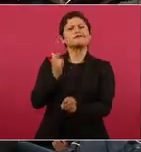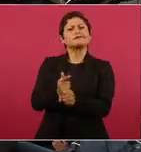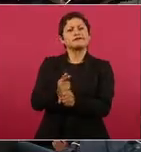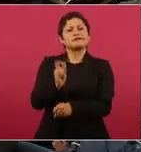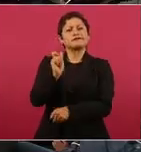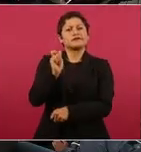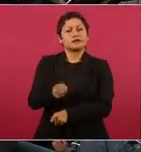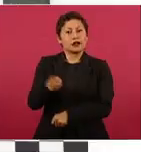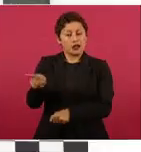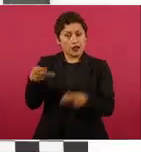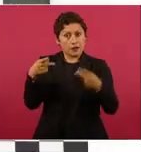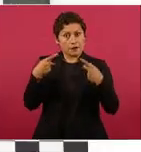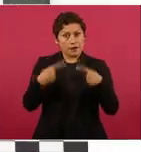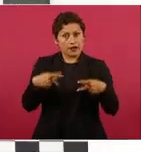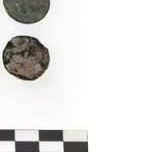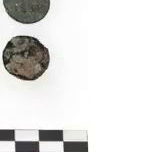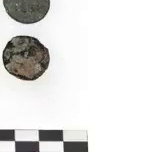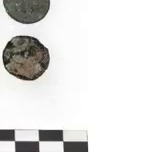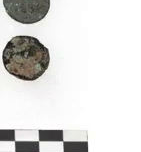una especie de